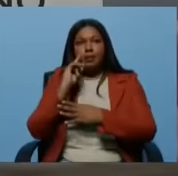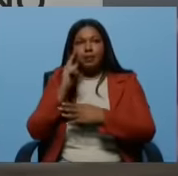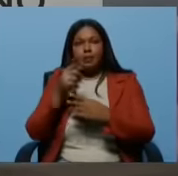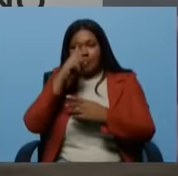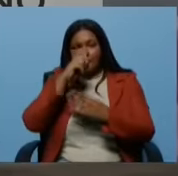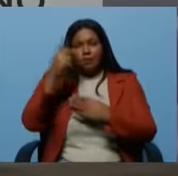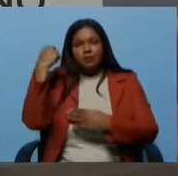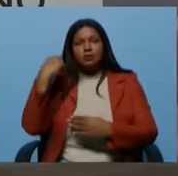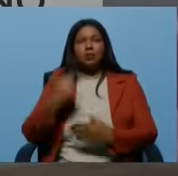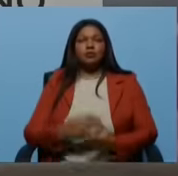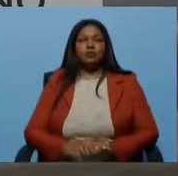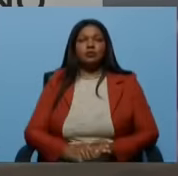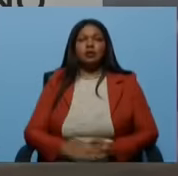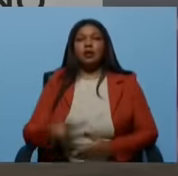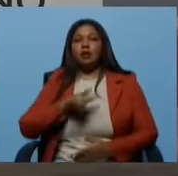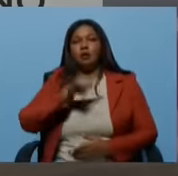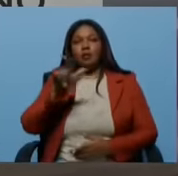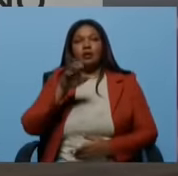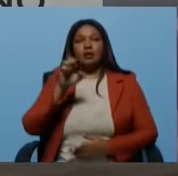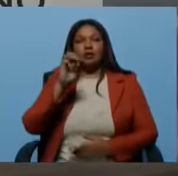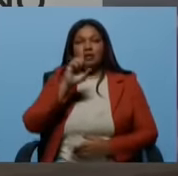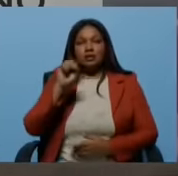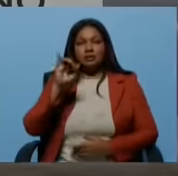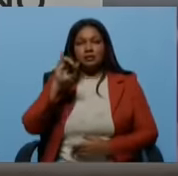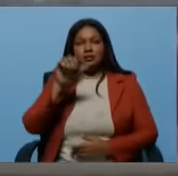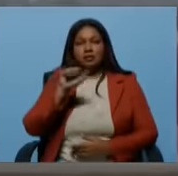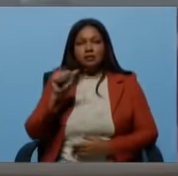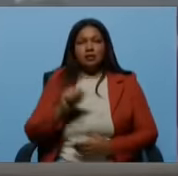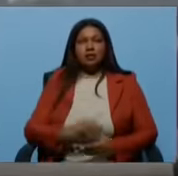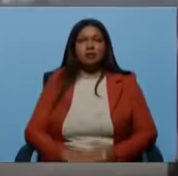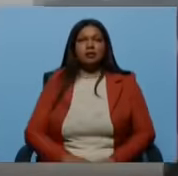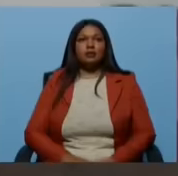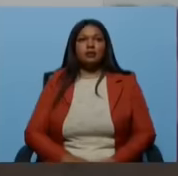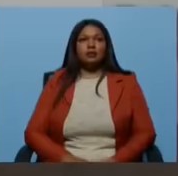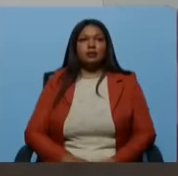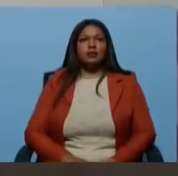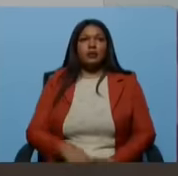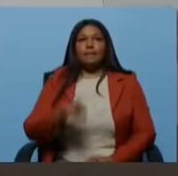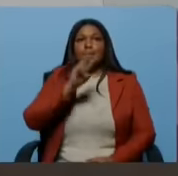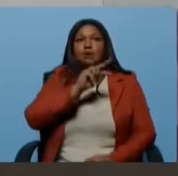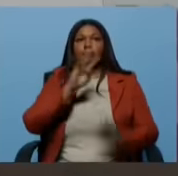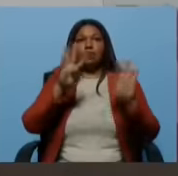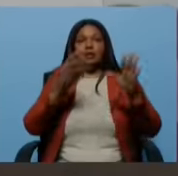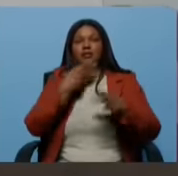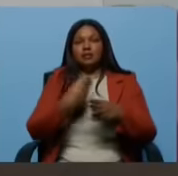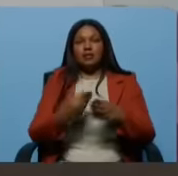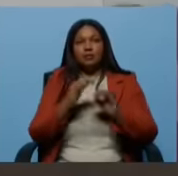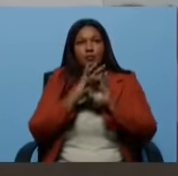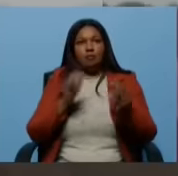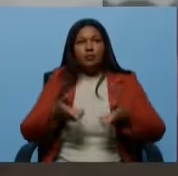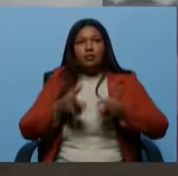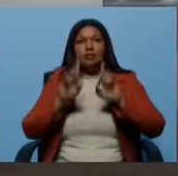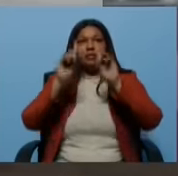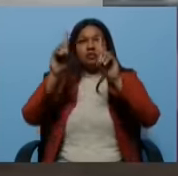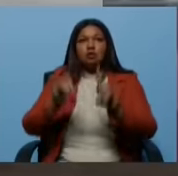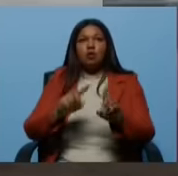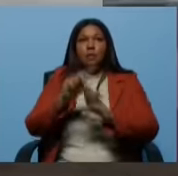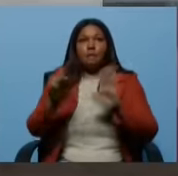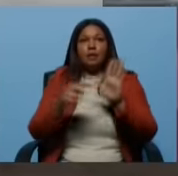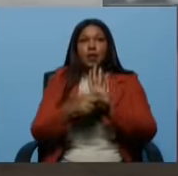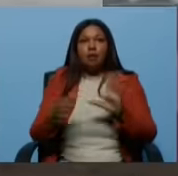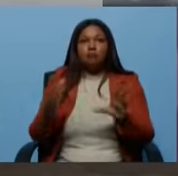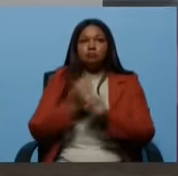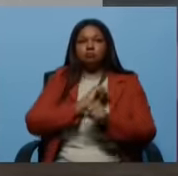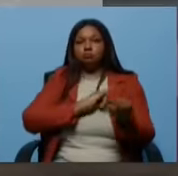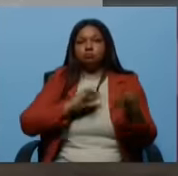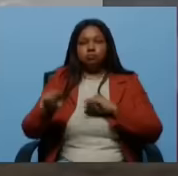año pasado en el aeropuerto de Ezeiza. El 29 de diciembre de 2023, el juez Federico Villena decidió que se cumpliera el decomiso ordenado